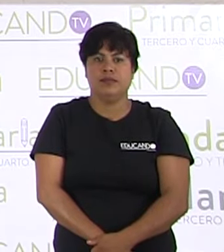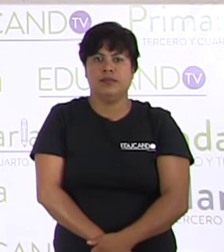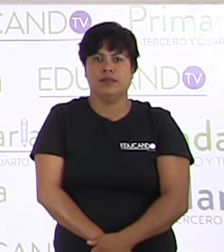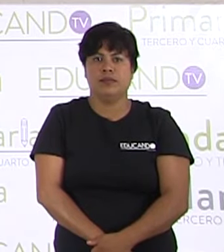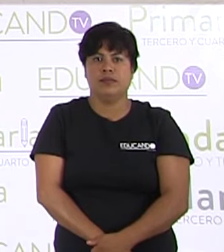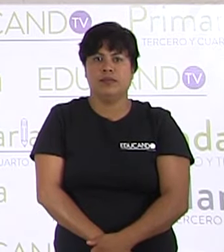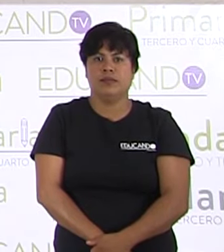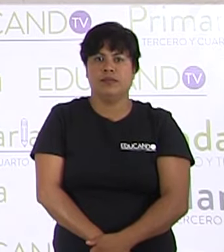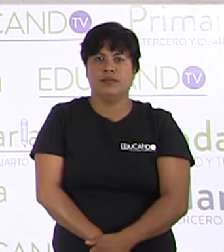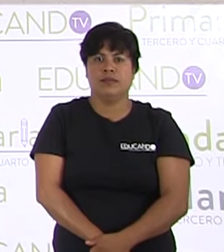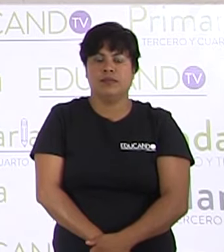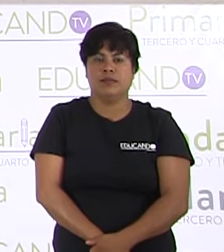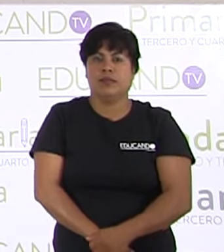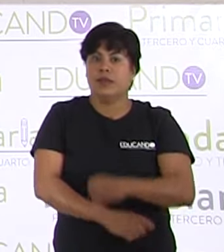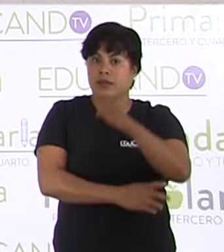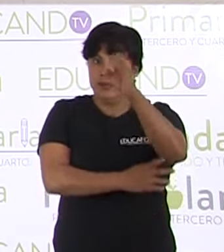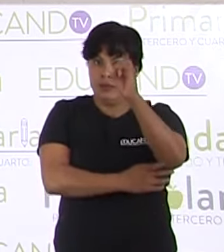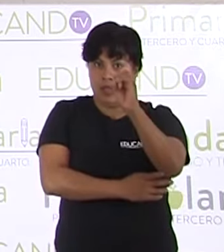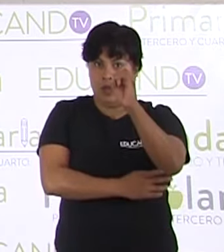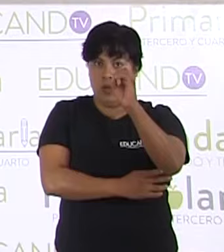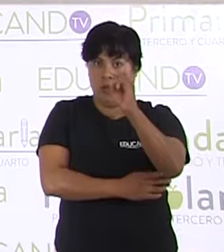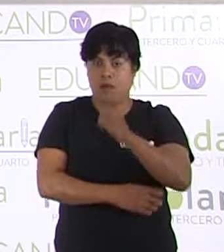acuerdo el